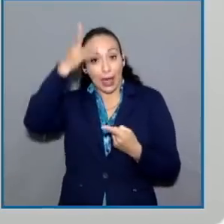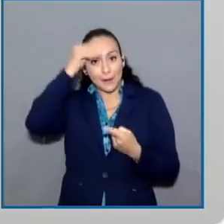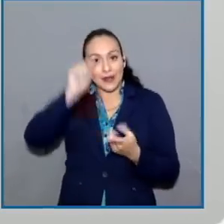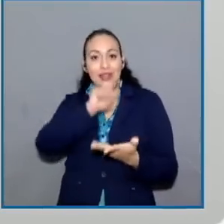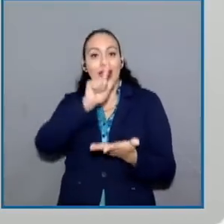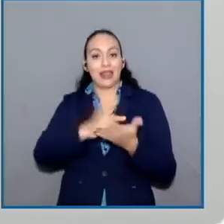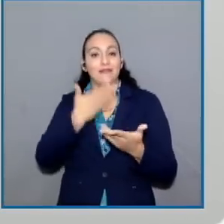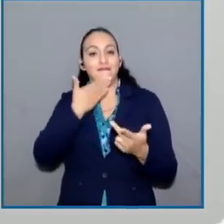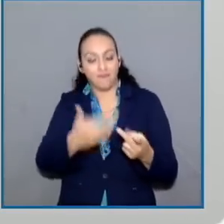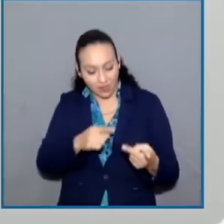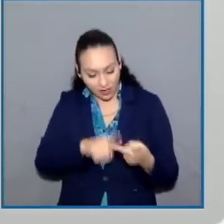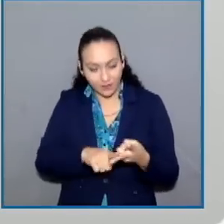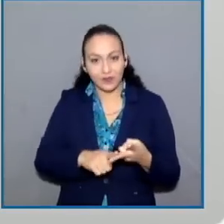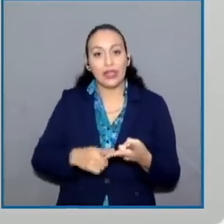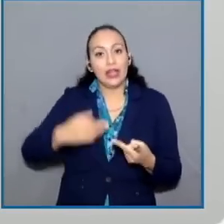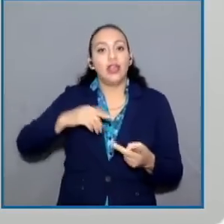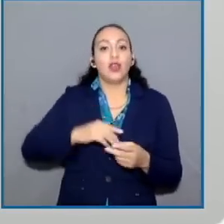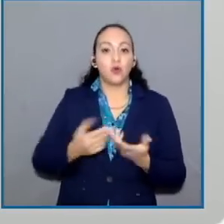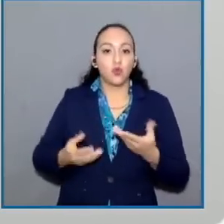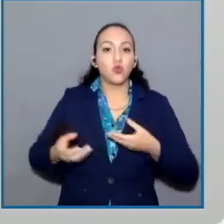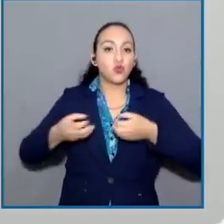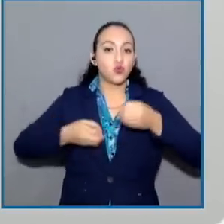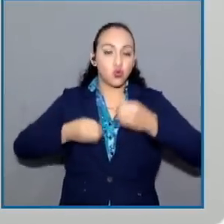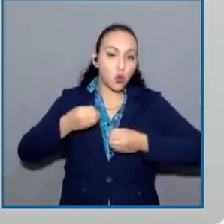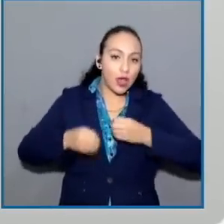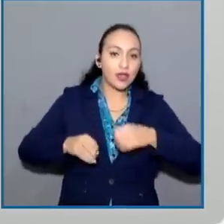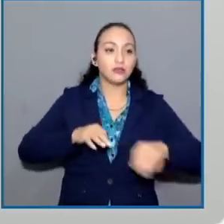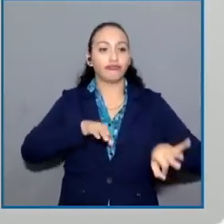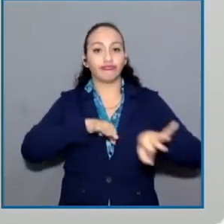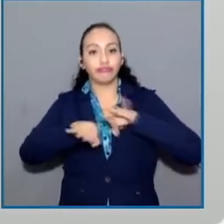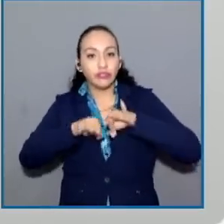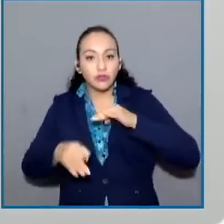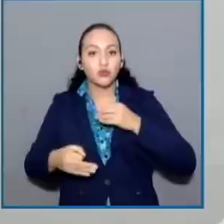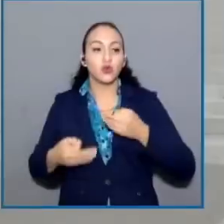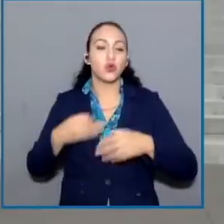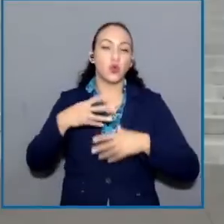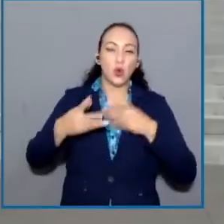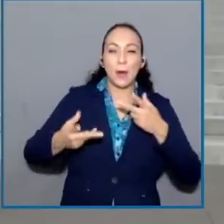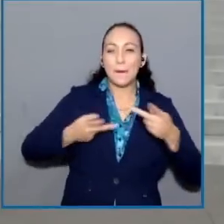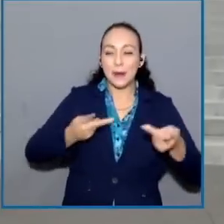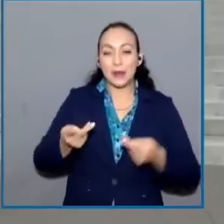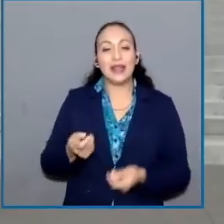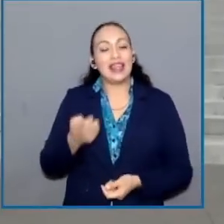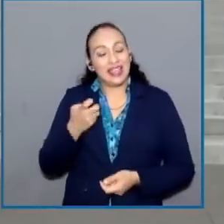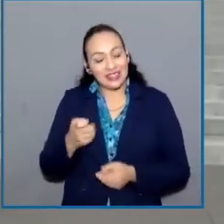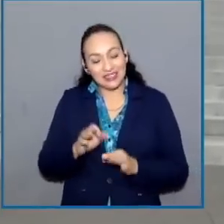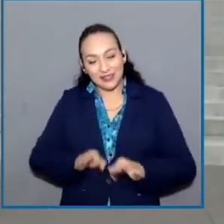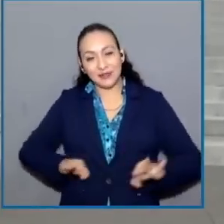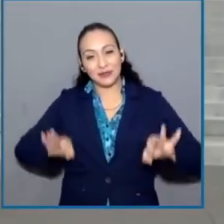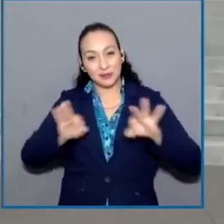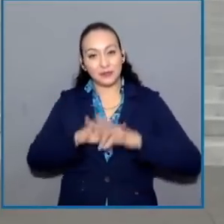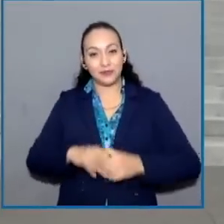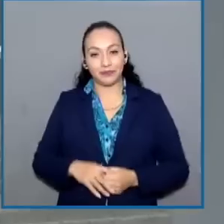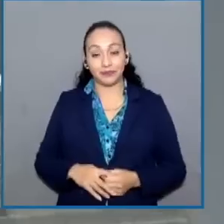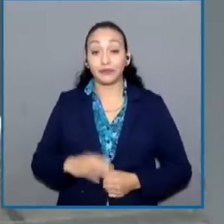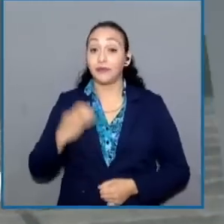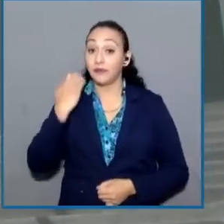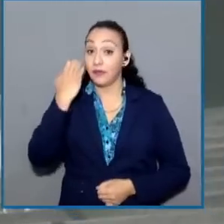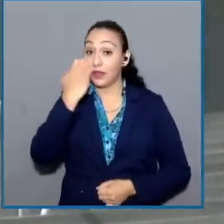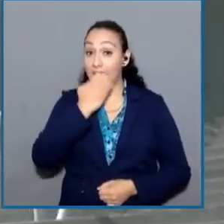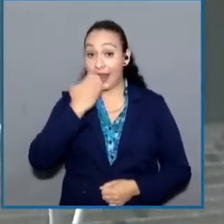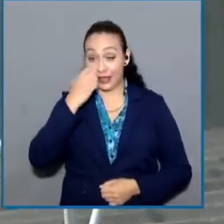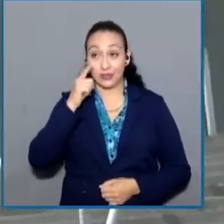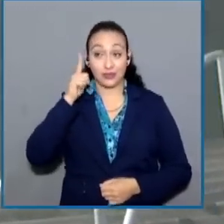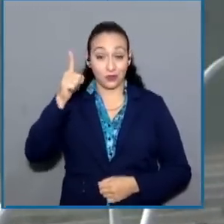ya hemos venido desarrollando desde el inicio de la presentación bajo el concepto de carrera judicial. En la Escuela Federal de Formación Judicial se han